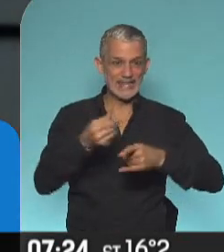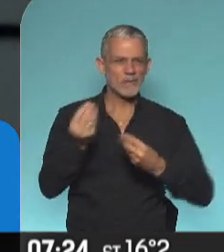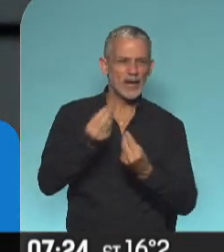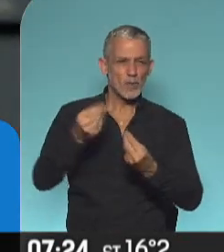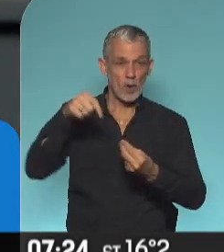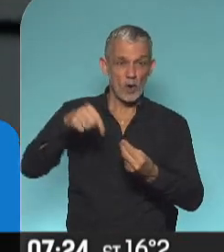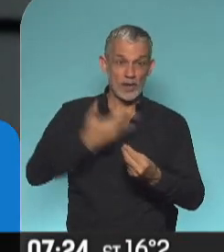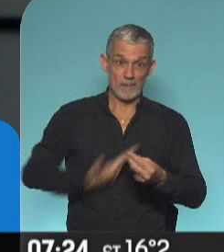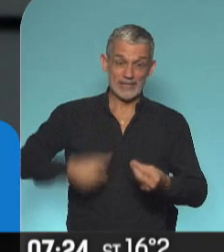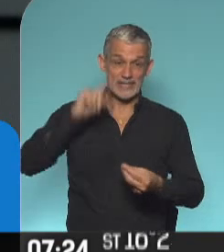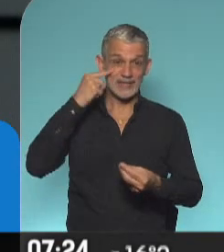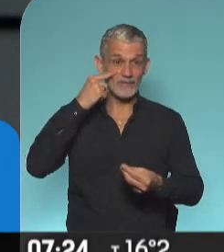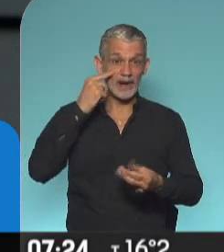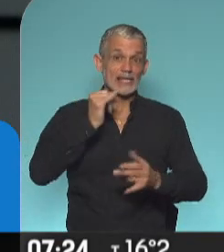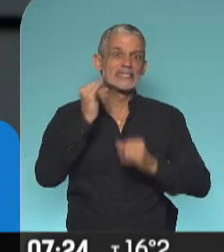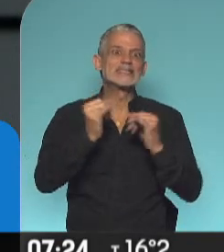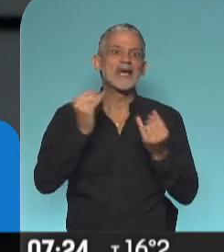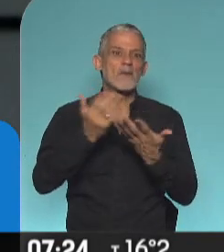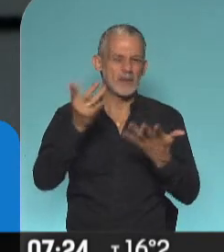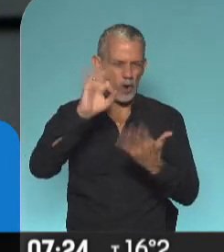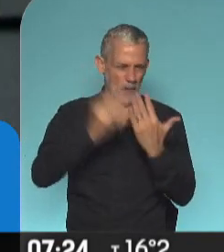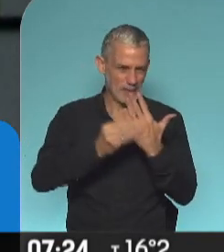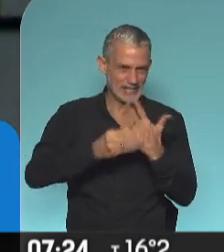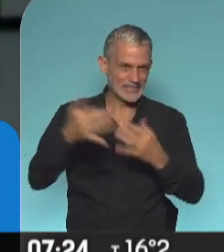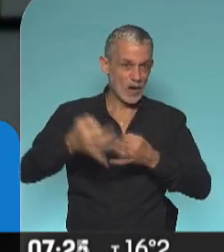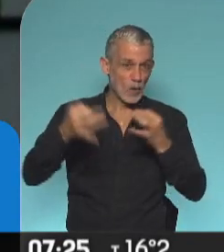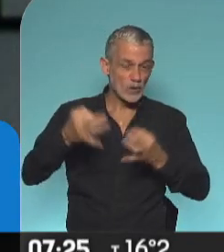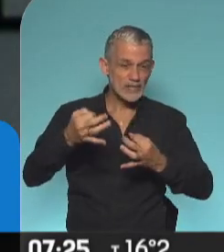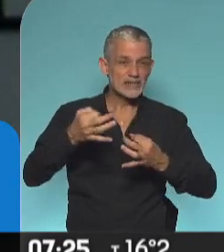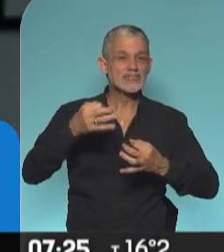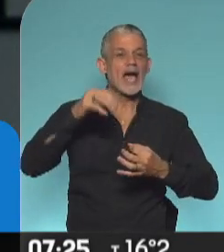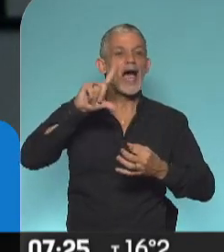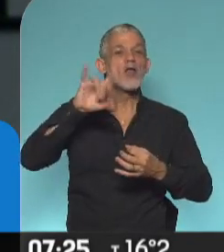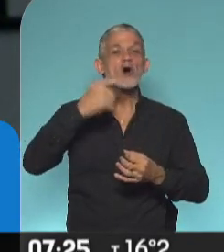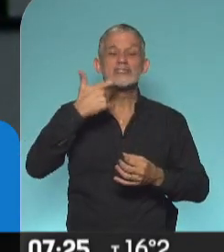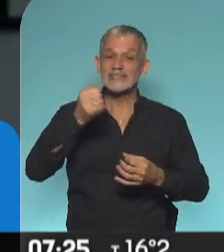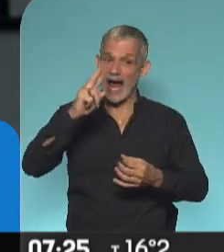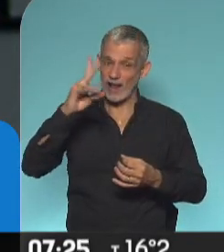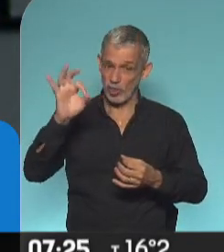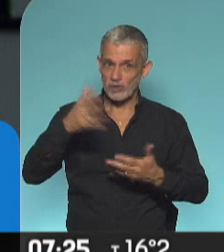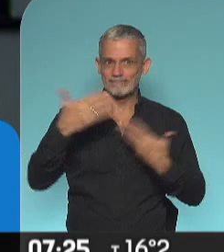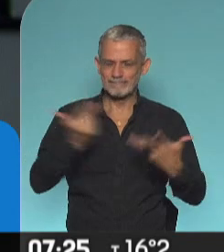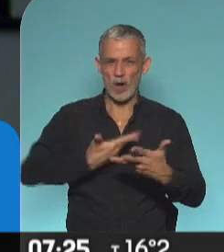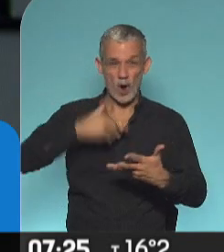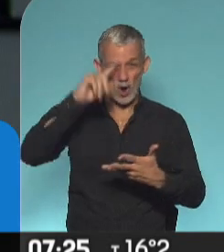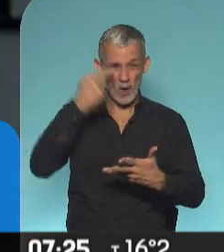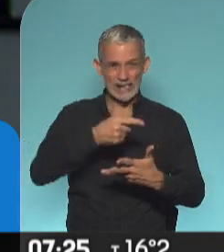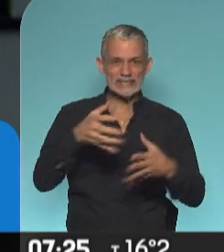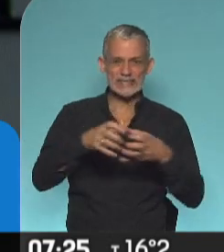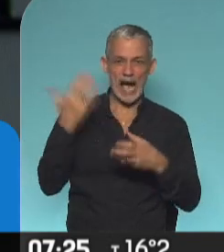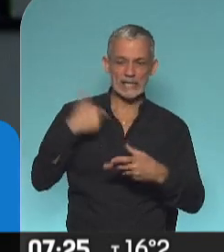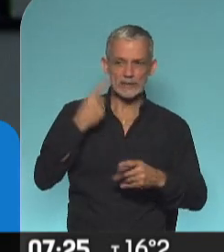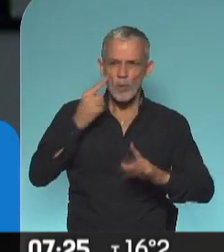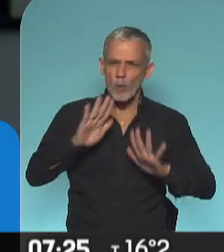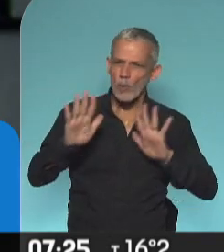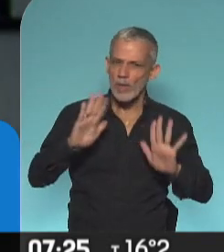hacer hoy el presidente Alberto Fernández o la ministra de Justicia Marcela Lozardo. Desde el oficialismo hubo mucha cautela ayer durante todo